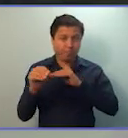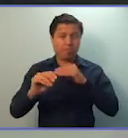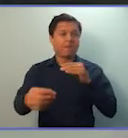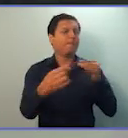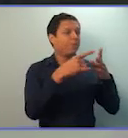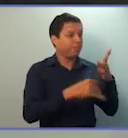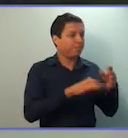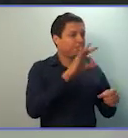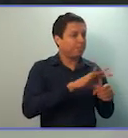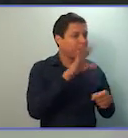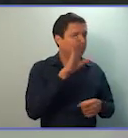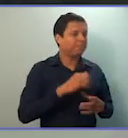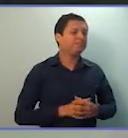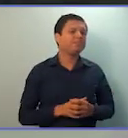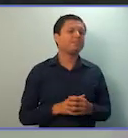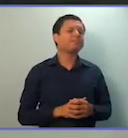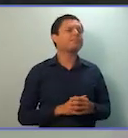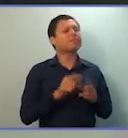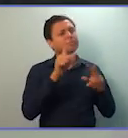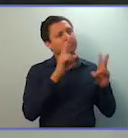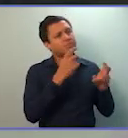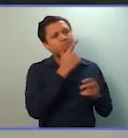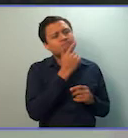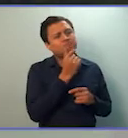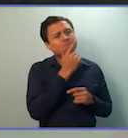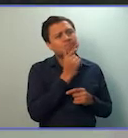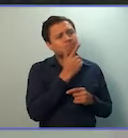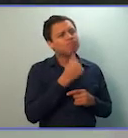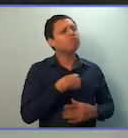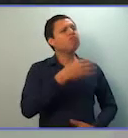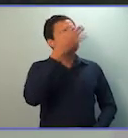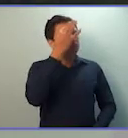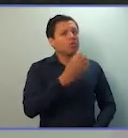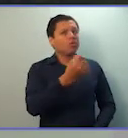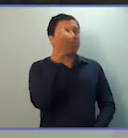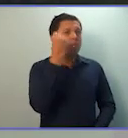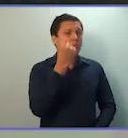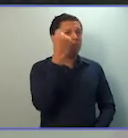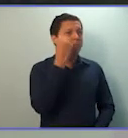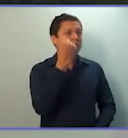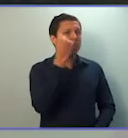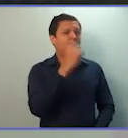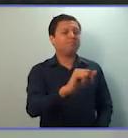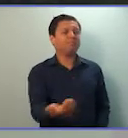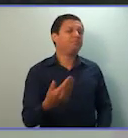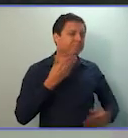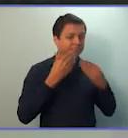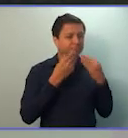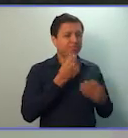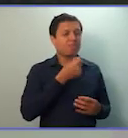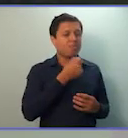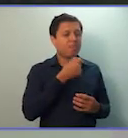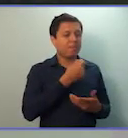ley electoral algo interesante que creo que es importante una de esas disposiciones novedosas que se han aprobado en esta asamblea